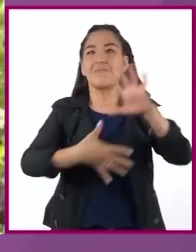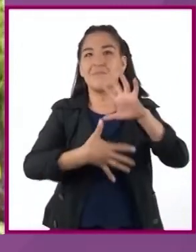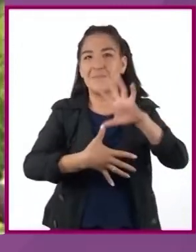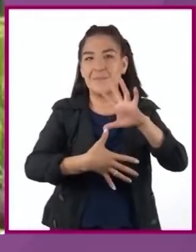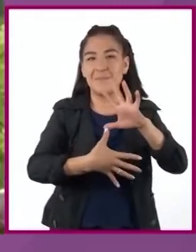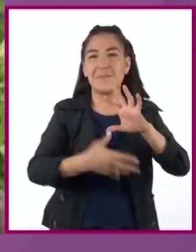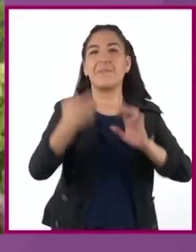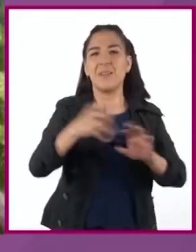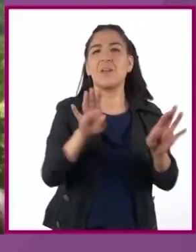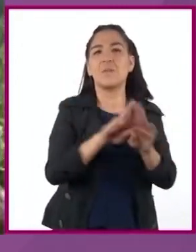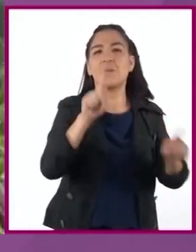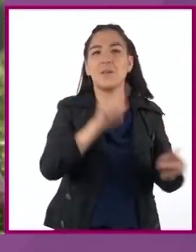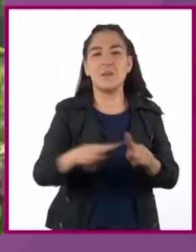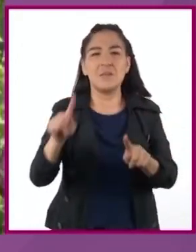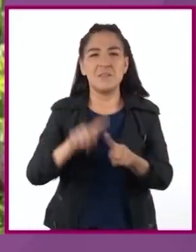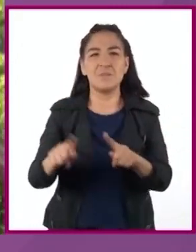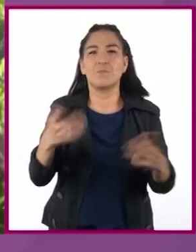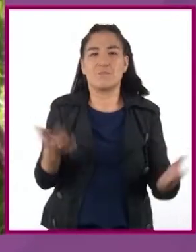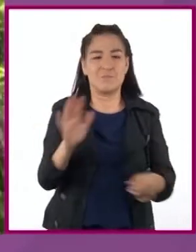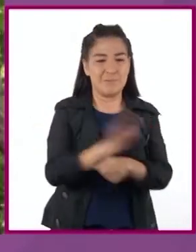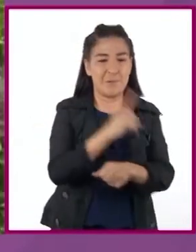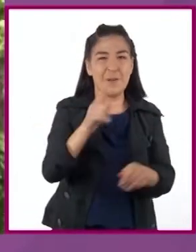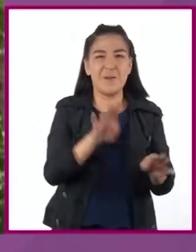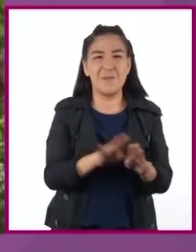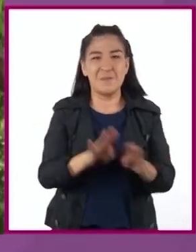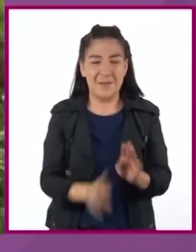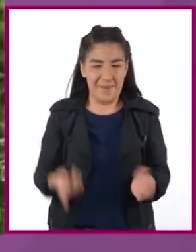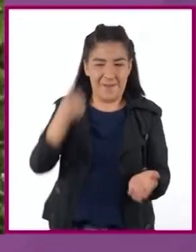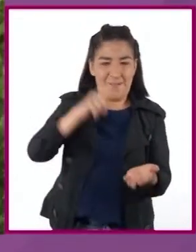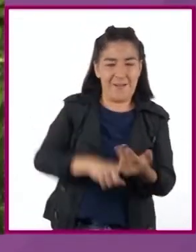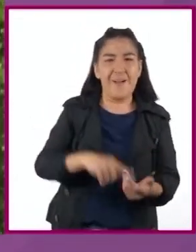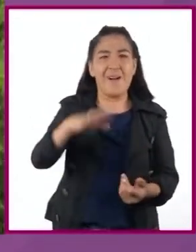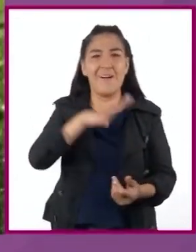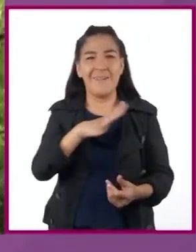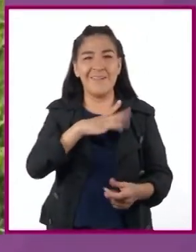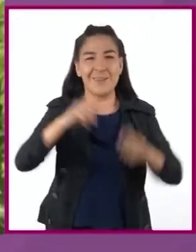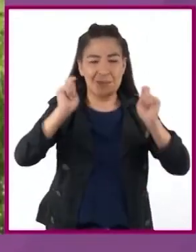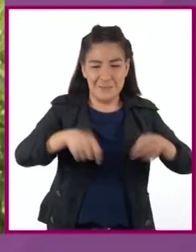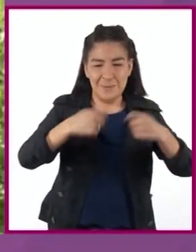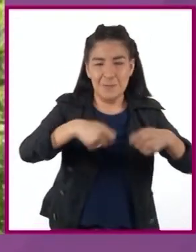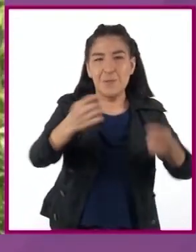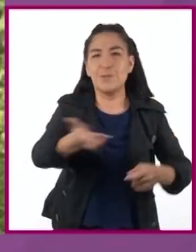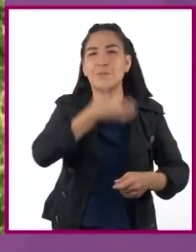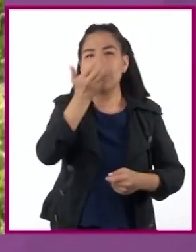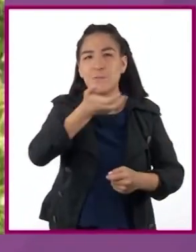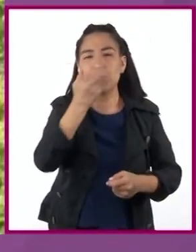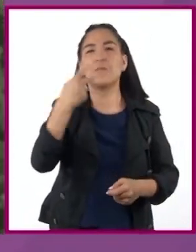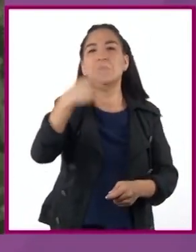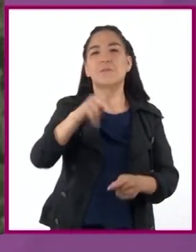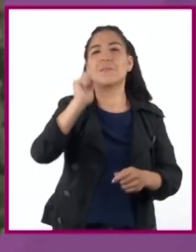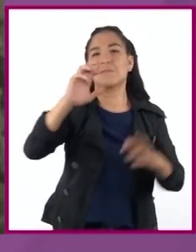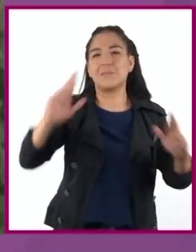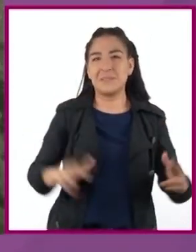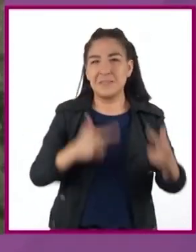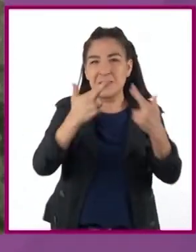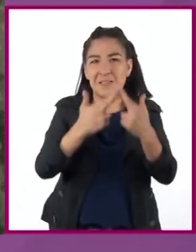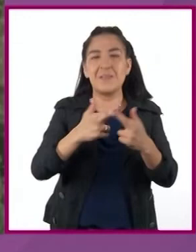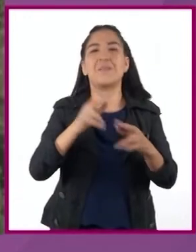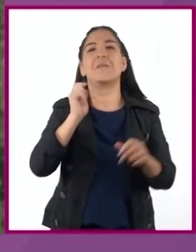diversidad porque se fraguó una tradición con base en distintos grupos étnicos,